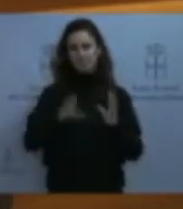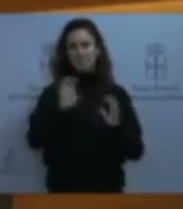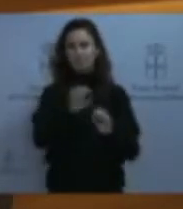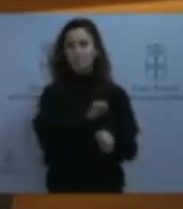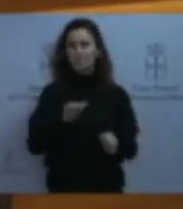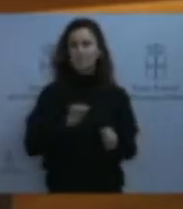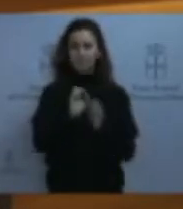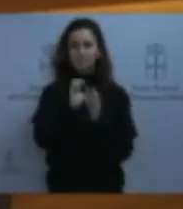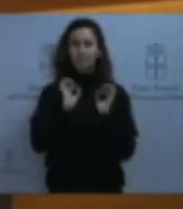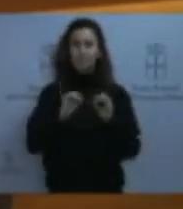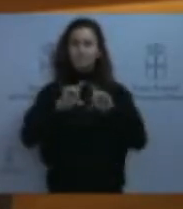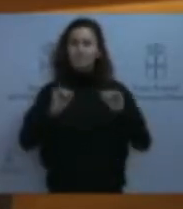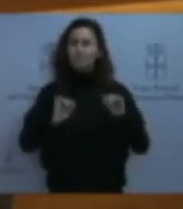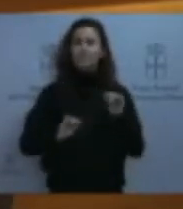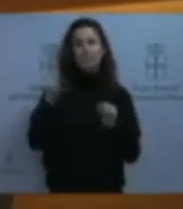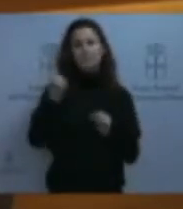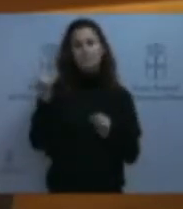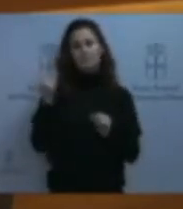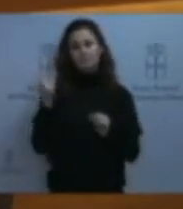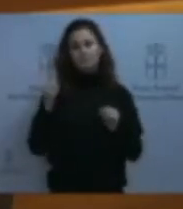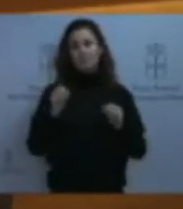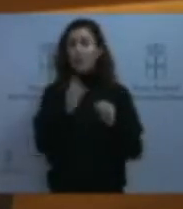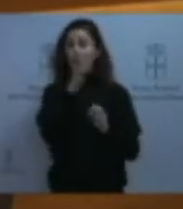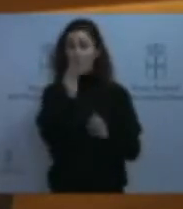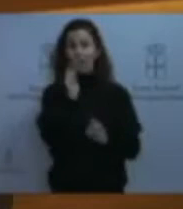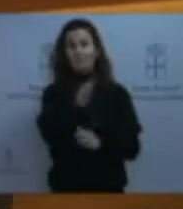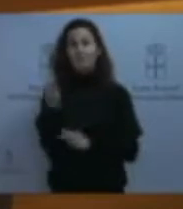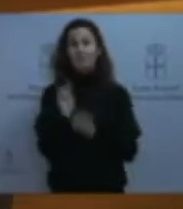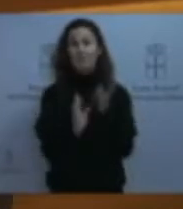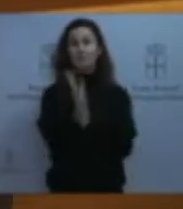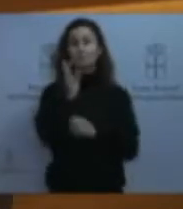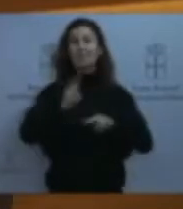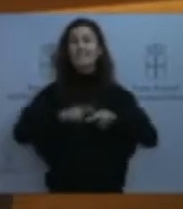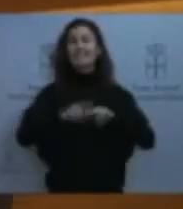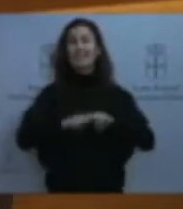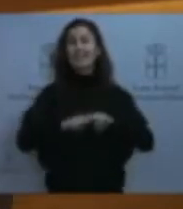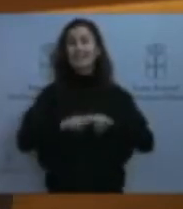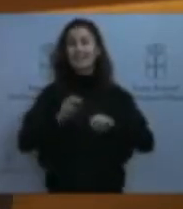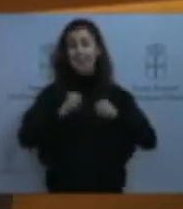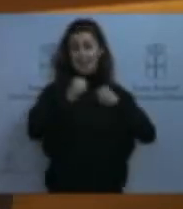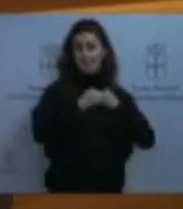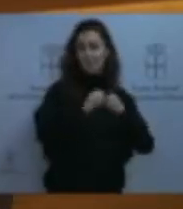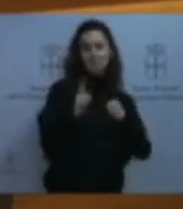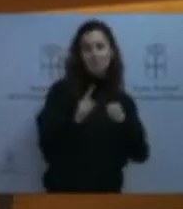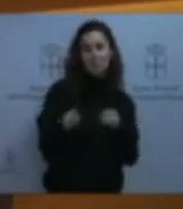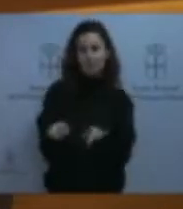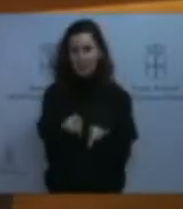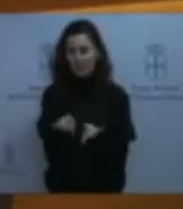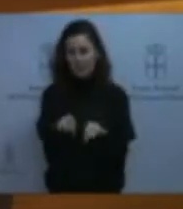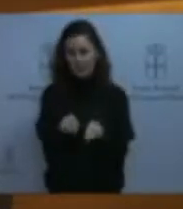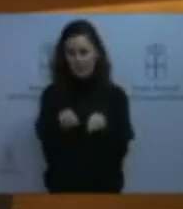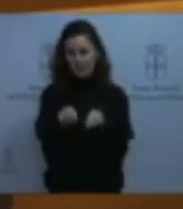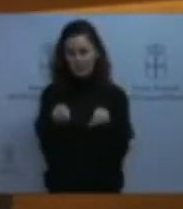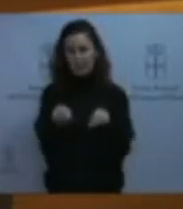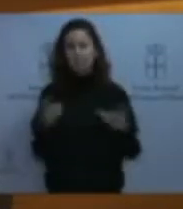más incendios. Hoy somos la Asturias negra, y no de carbón, sino de ceniza. Los resultados saltan a la vista y volvemos a